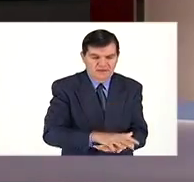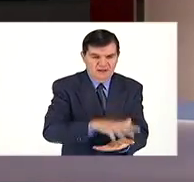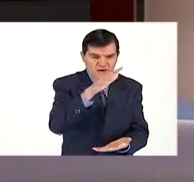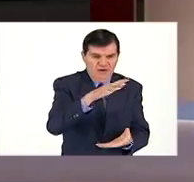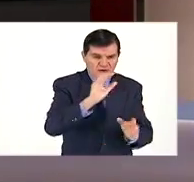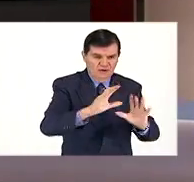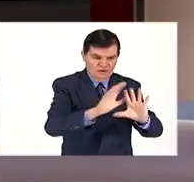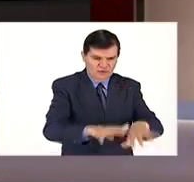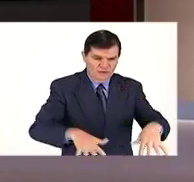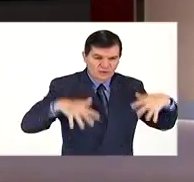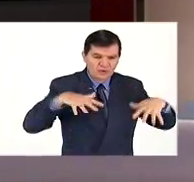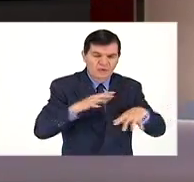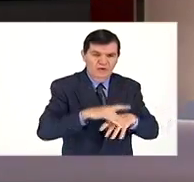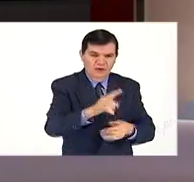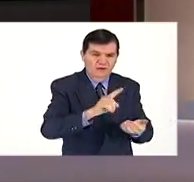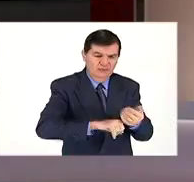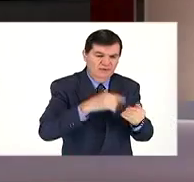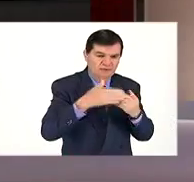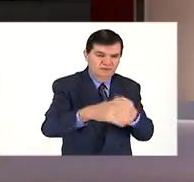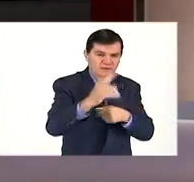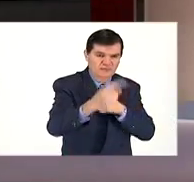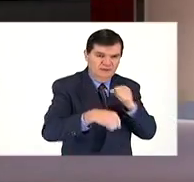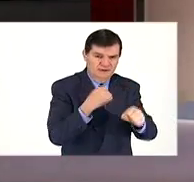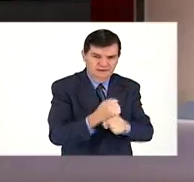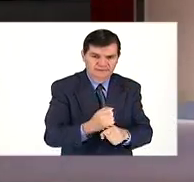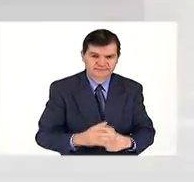en el Congreso a partir del próximo año.